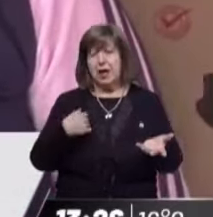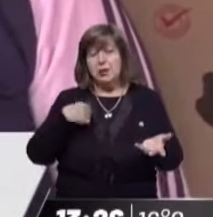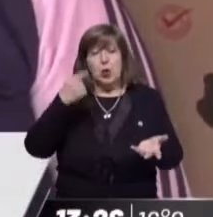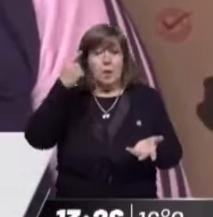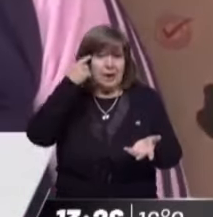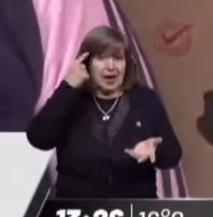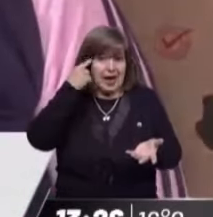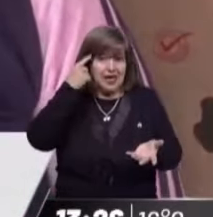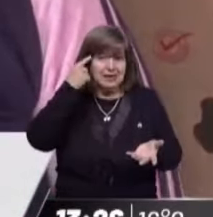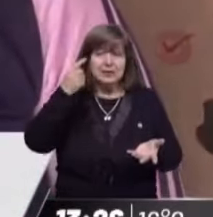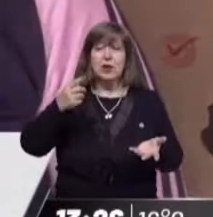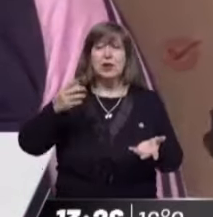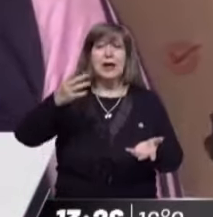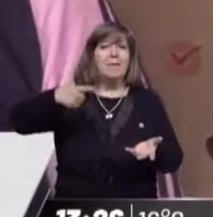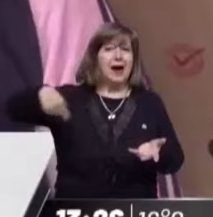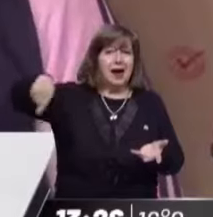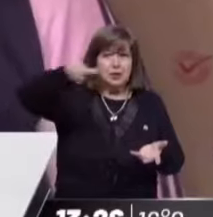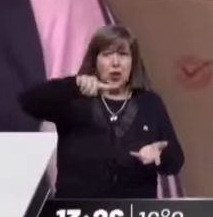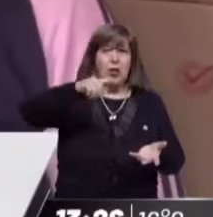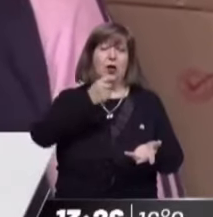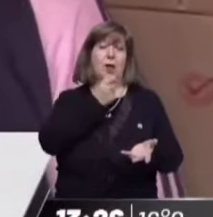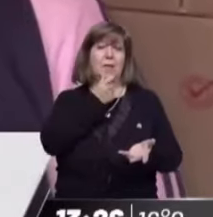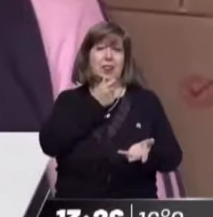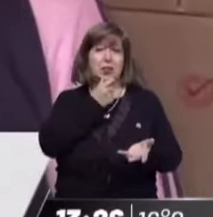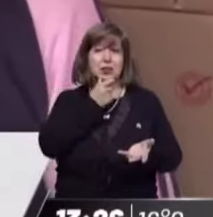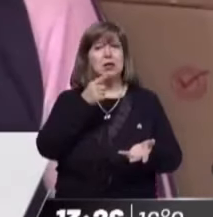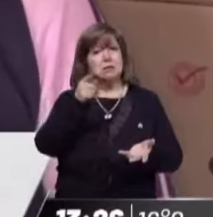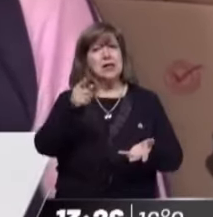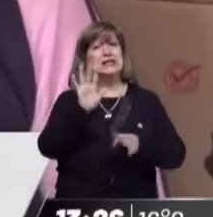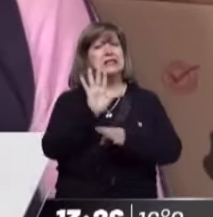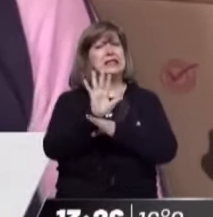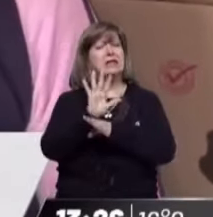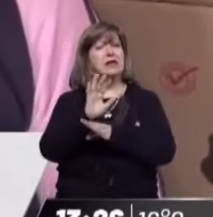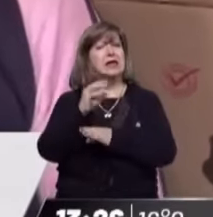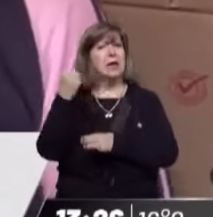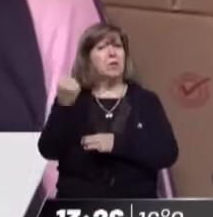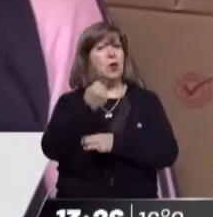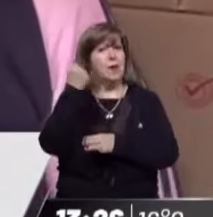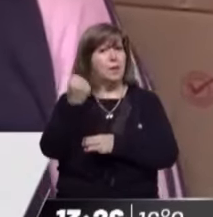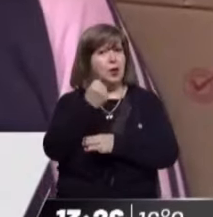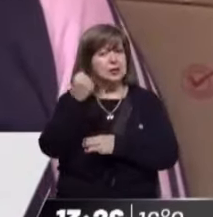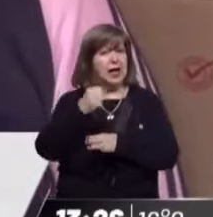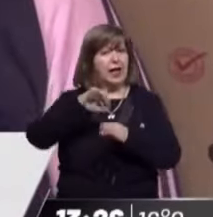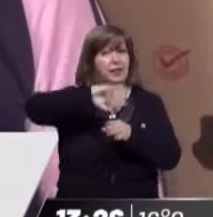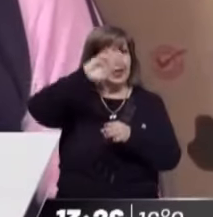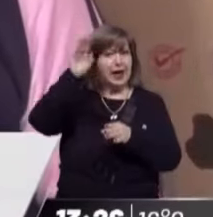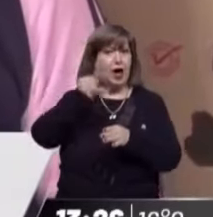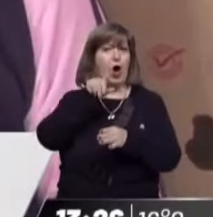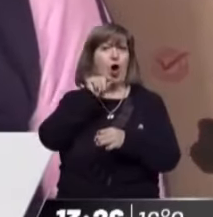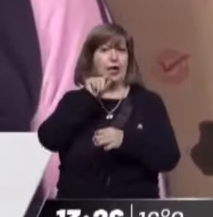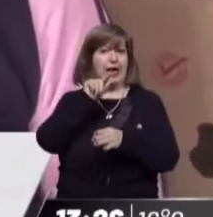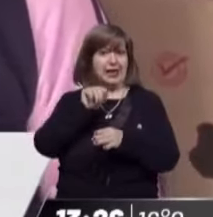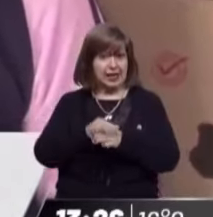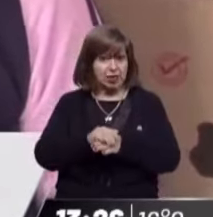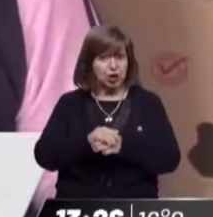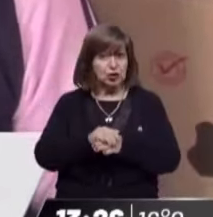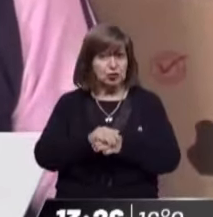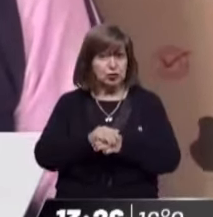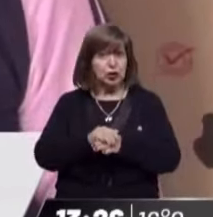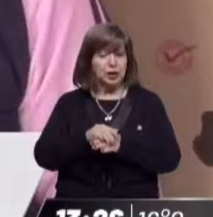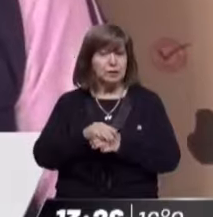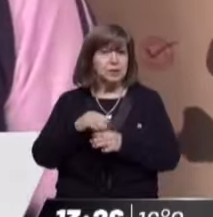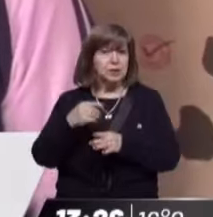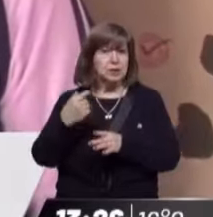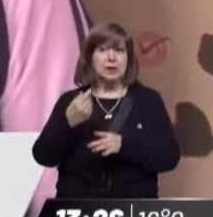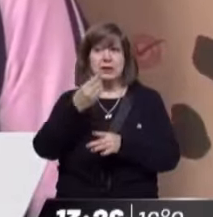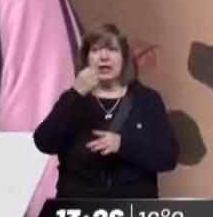que para todos nosotros significa muchísimo y por eso va a aparecer solidaridad y